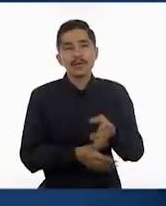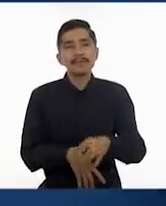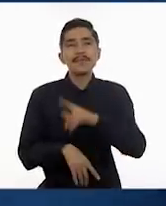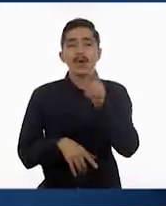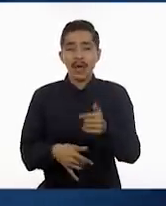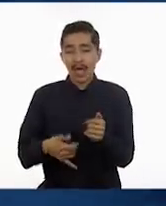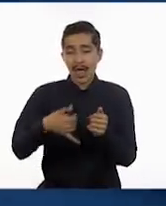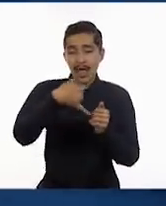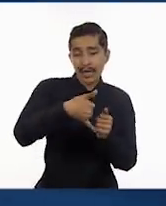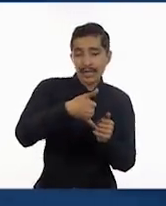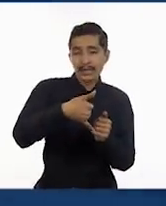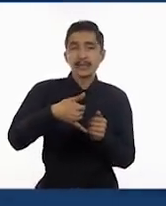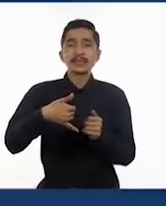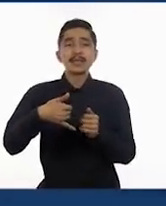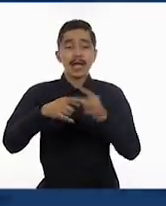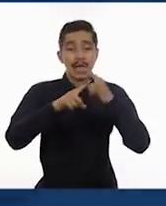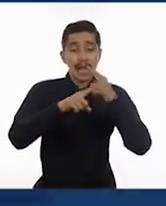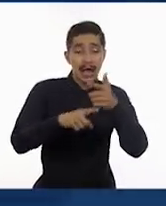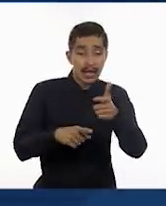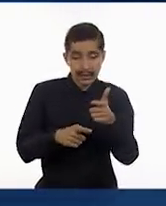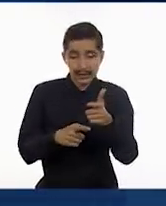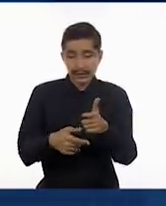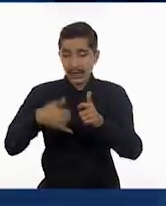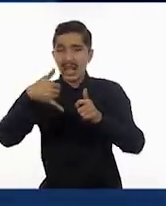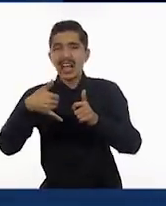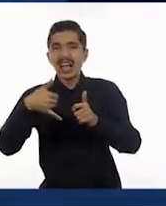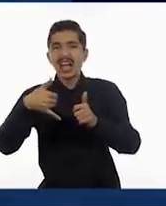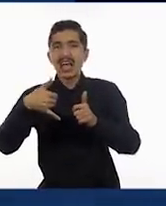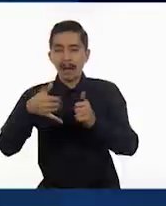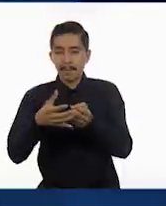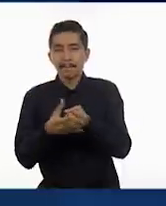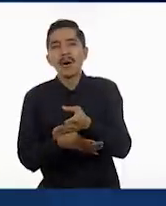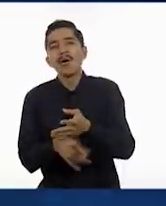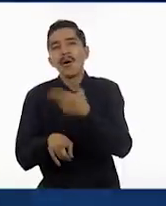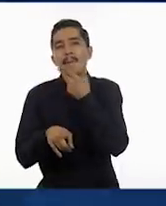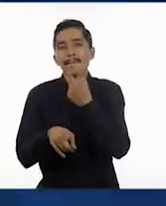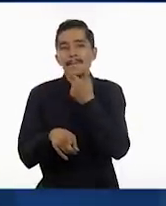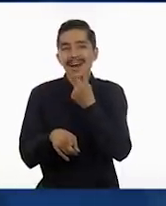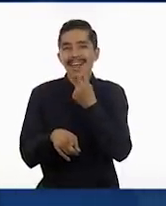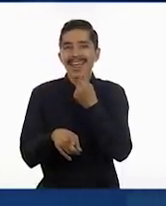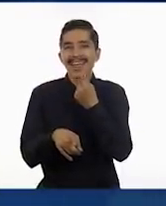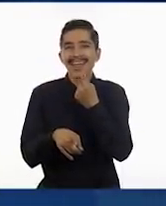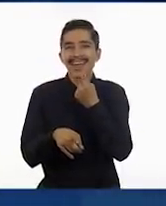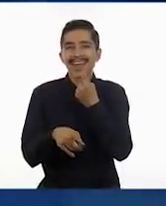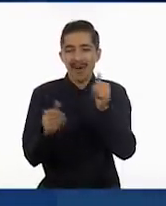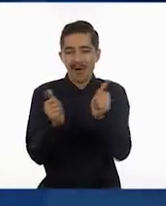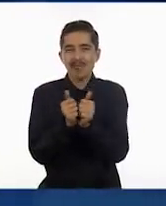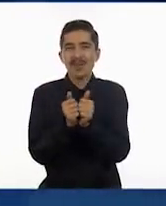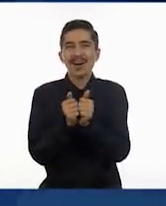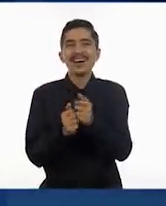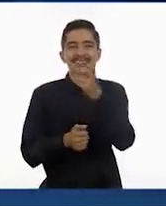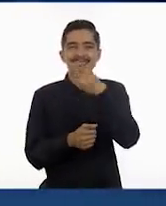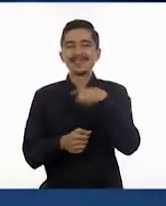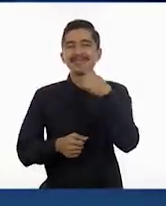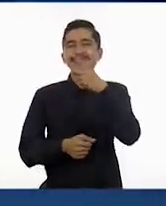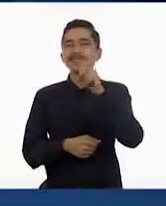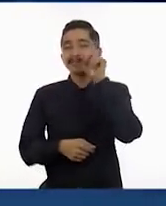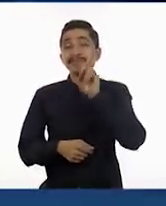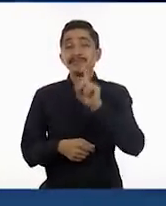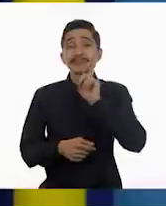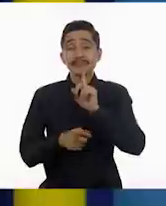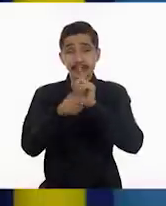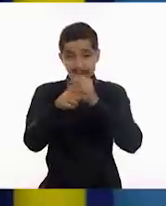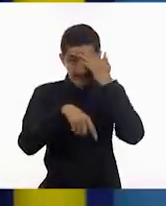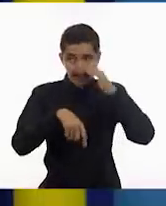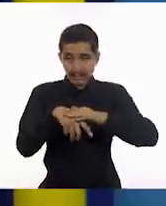y Y, entonces sería un hombre. Muy bien. Entonces, las mujeres, como lo dijimos para que ustedes también lo